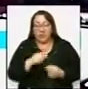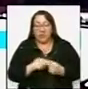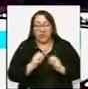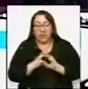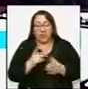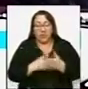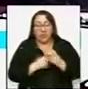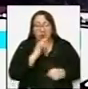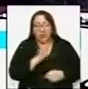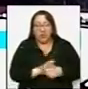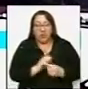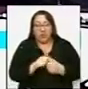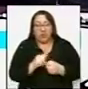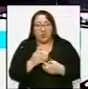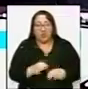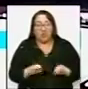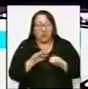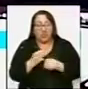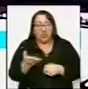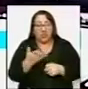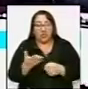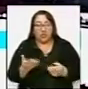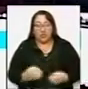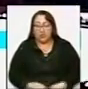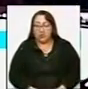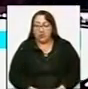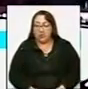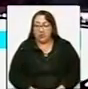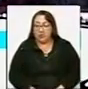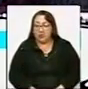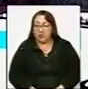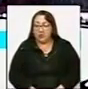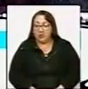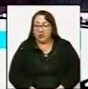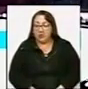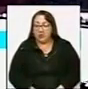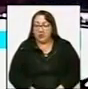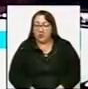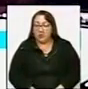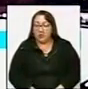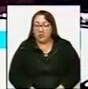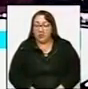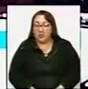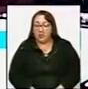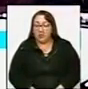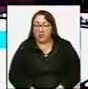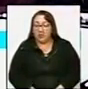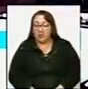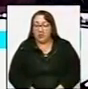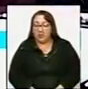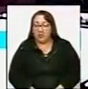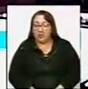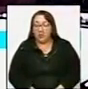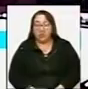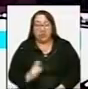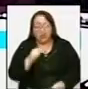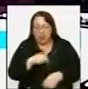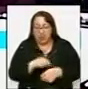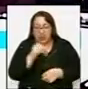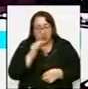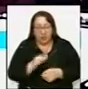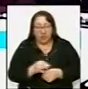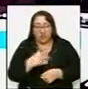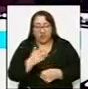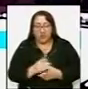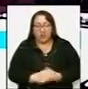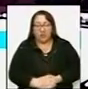que se esté cumpliendo con ese requisito que se ha pedido para inscripción y que se debe mantener, coincido, en la vida, ¿no? Pero al momento puede